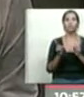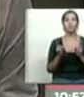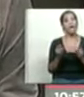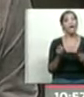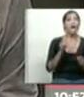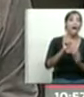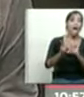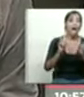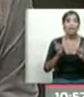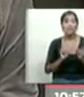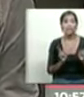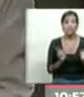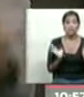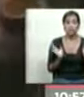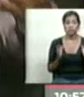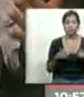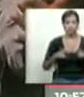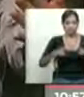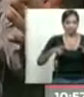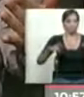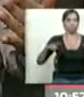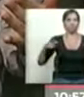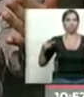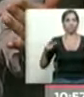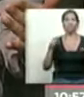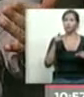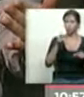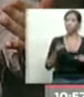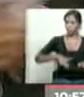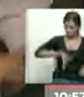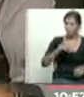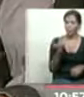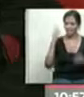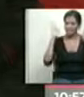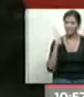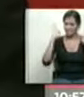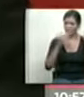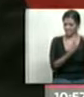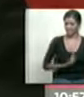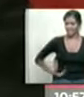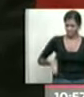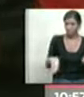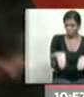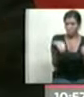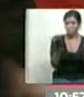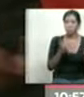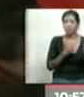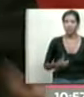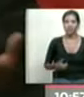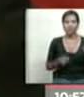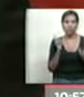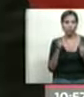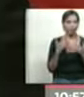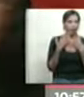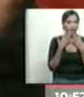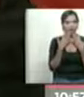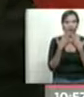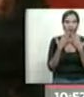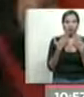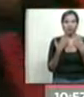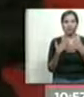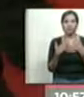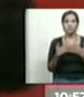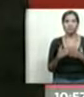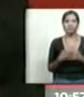que se dejen inflar el ego. No, que tú sí puedes ser candidato presidencial. Ojalá. ¿Ah? Ojalá que salgan algunos egos inflados. Pero negro,